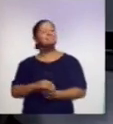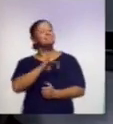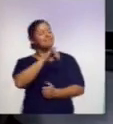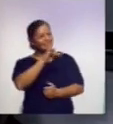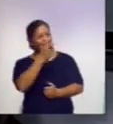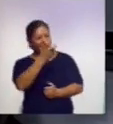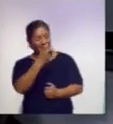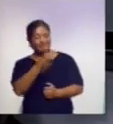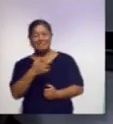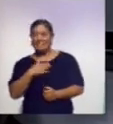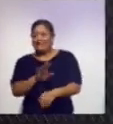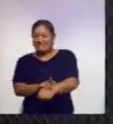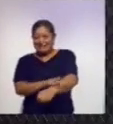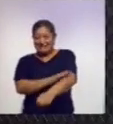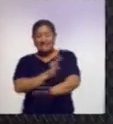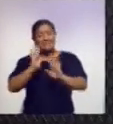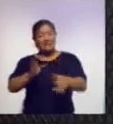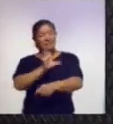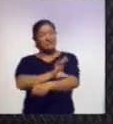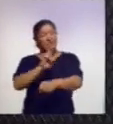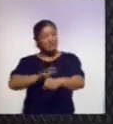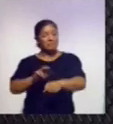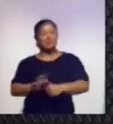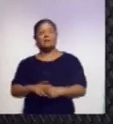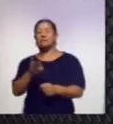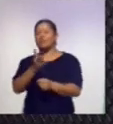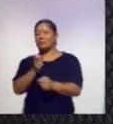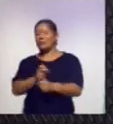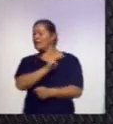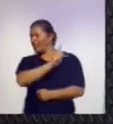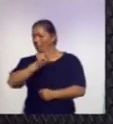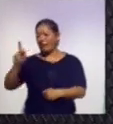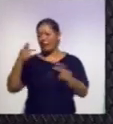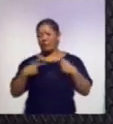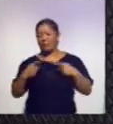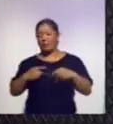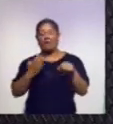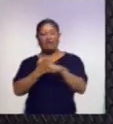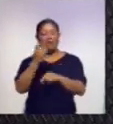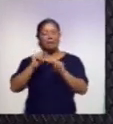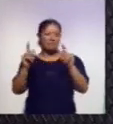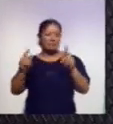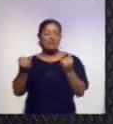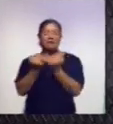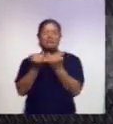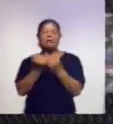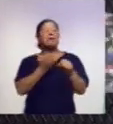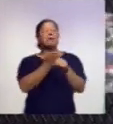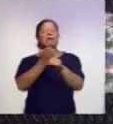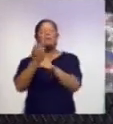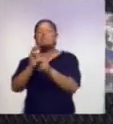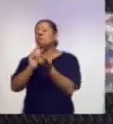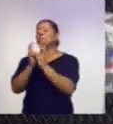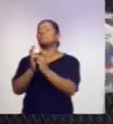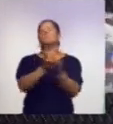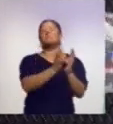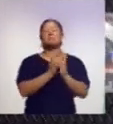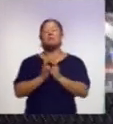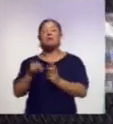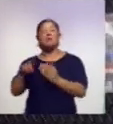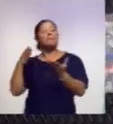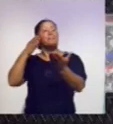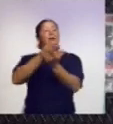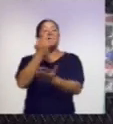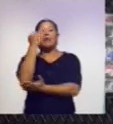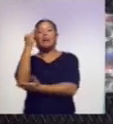ya estamos muy emocionados en la coordinación invitar a todo el público del estado de tlaxcala y de los estados con vecinos a que visiten el jardín botánico